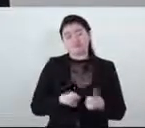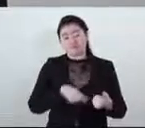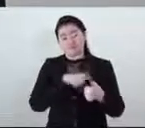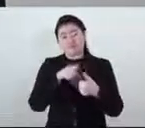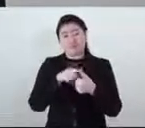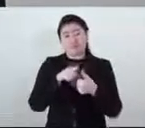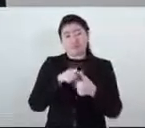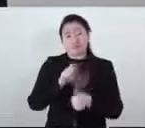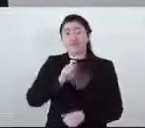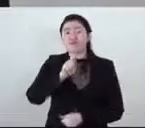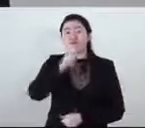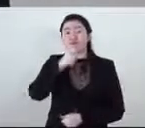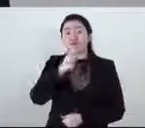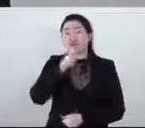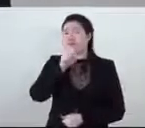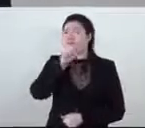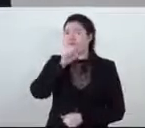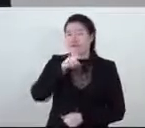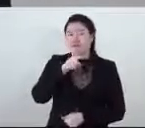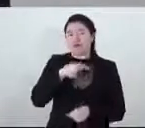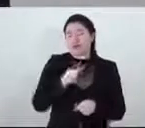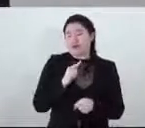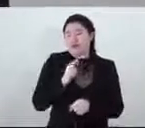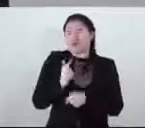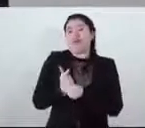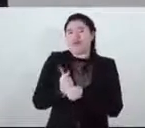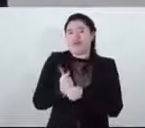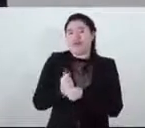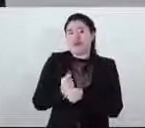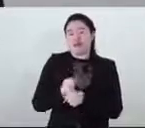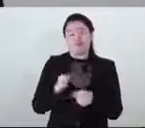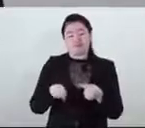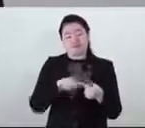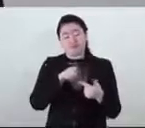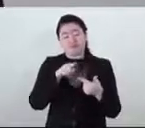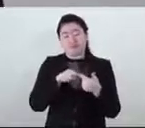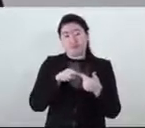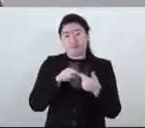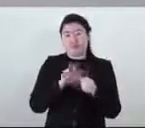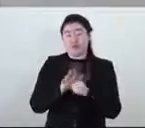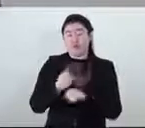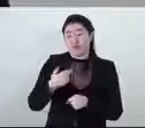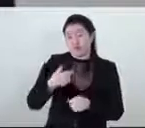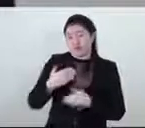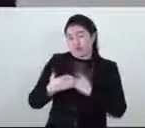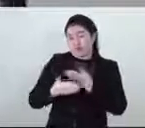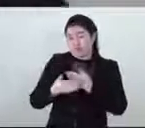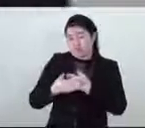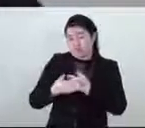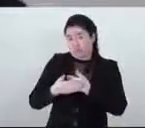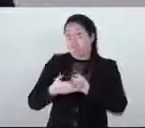hallazgos preliminares de la fase 1 y el punto 7, actividades a seguir.